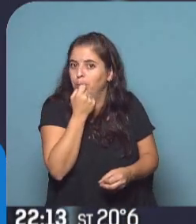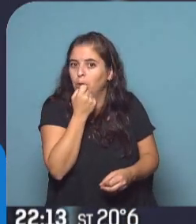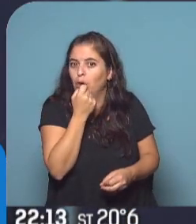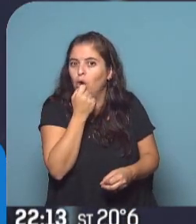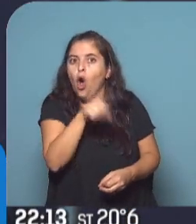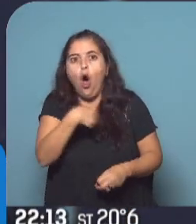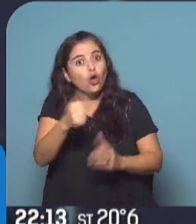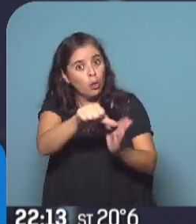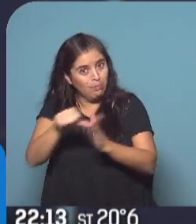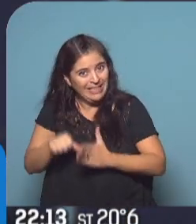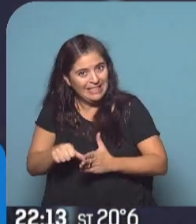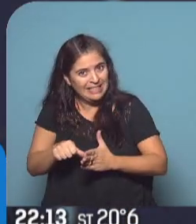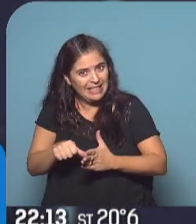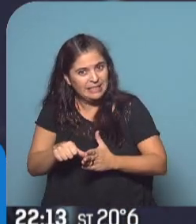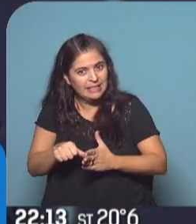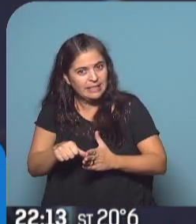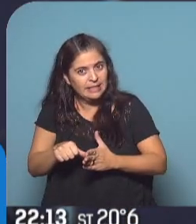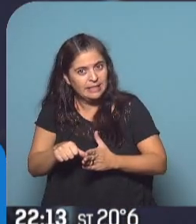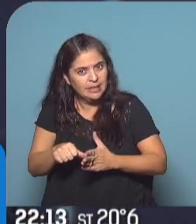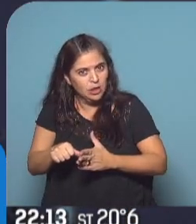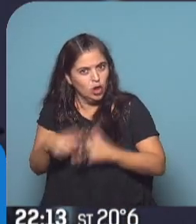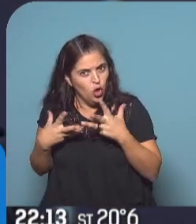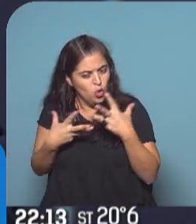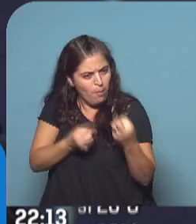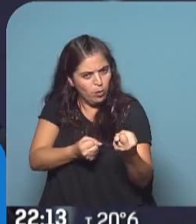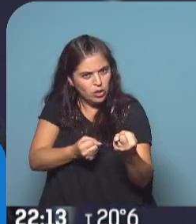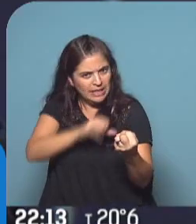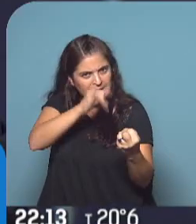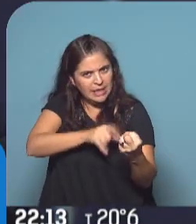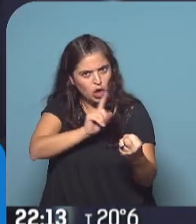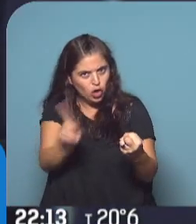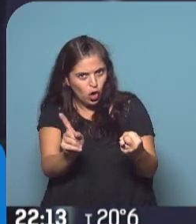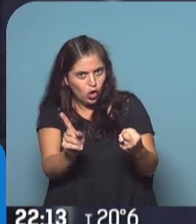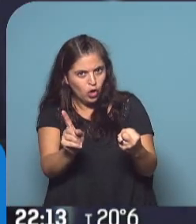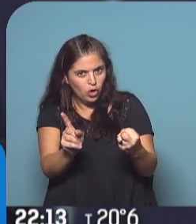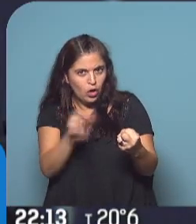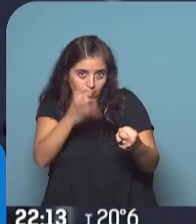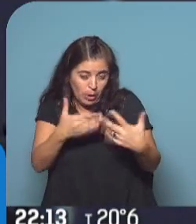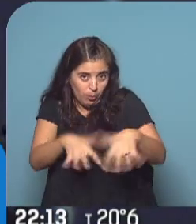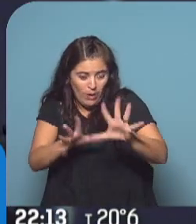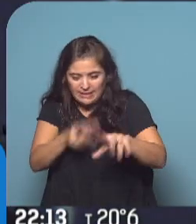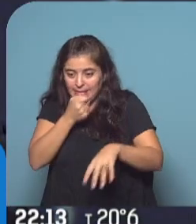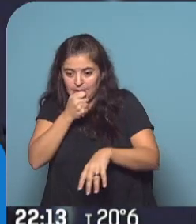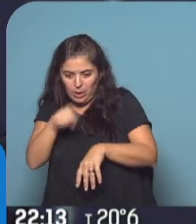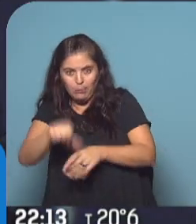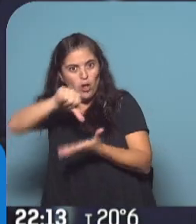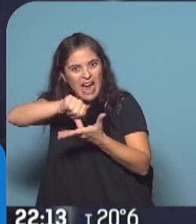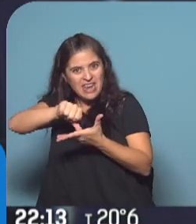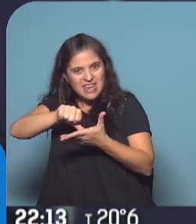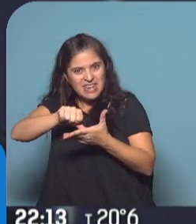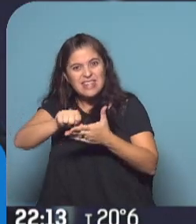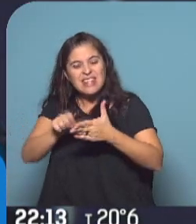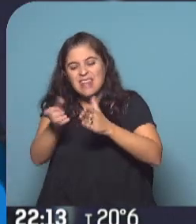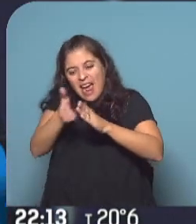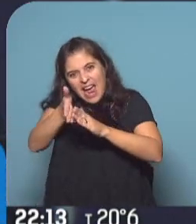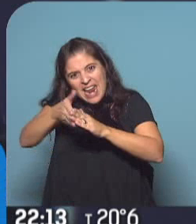acompañarlo otros países que se verían perjudicados, por ejemplo, con el cierre del Estrecho de Hormuz, o alguna otra consecuencia que pueda tener esto